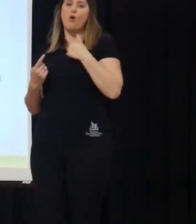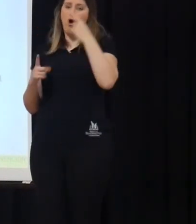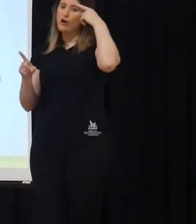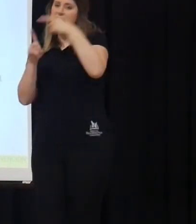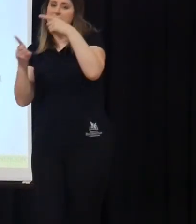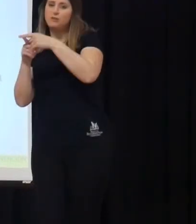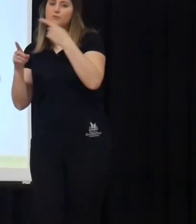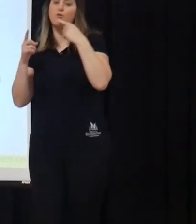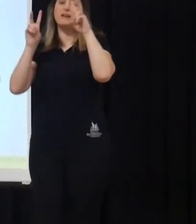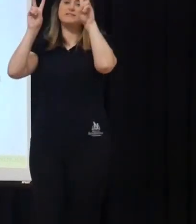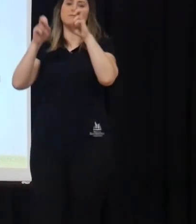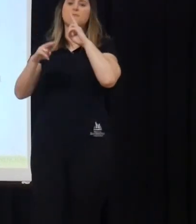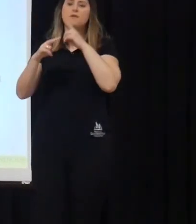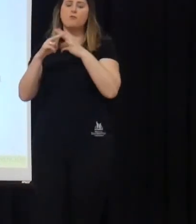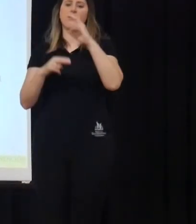término de cáncer